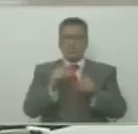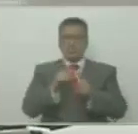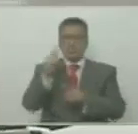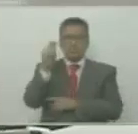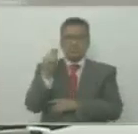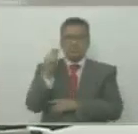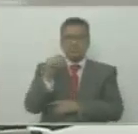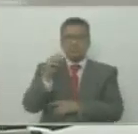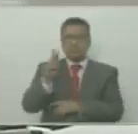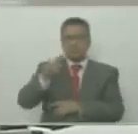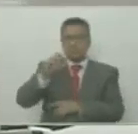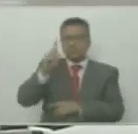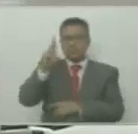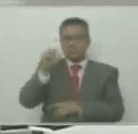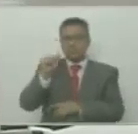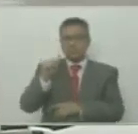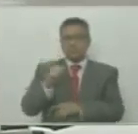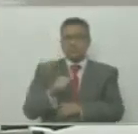diputado Bruno Galo.